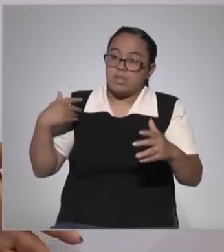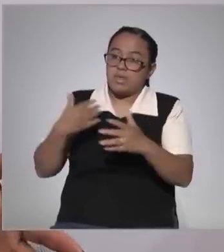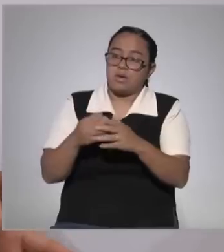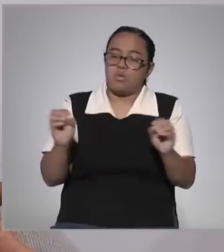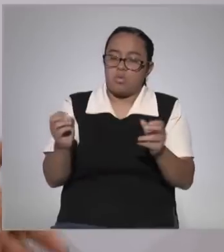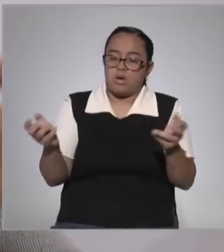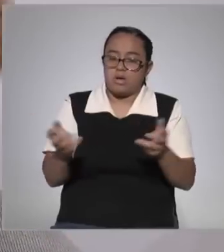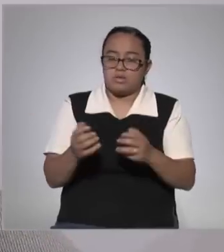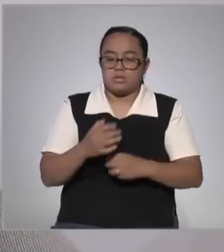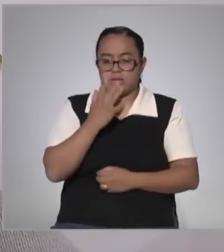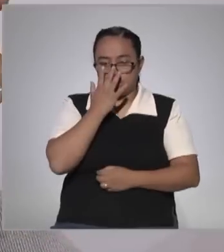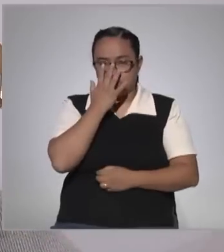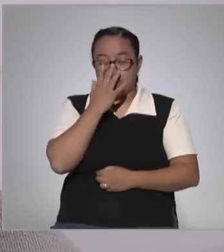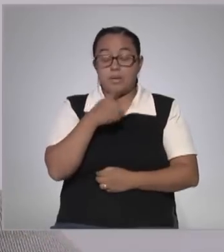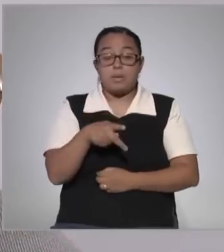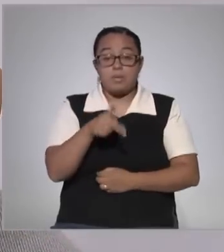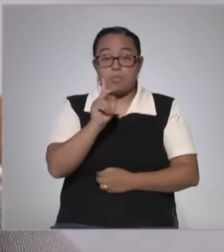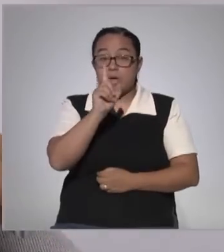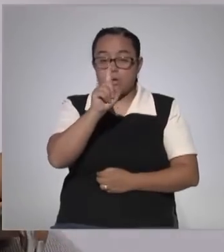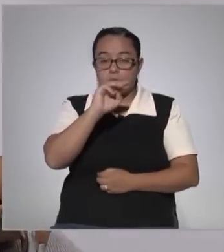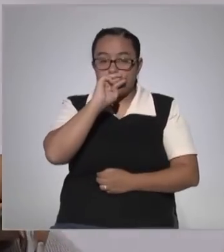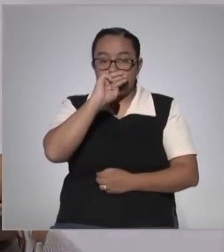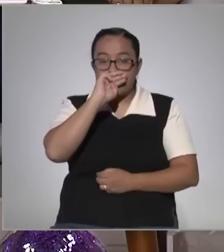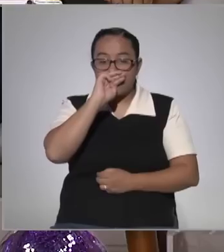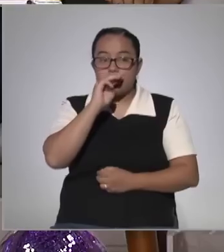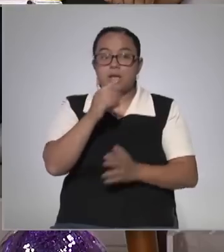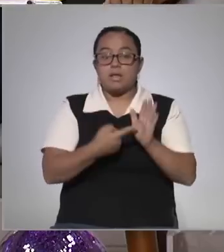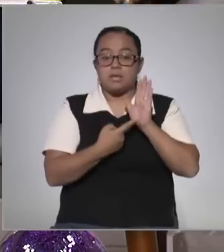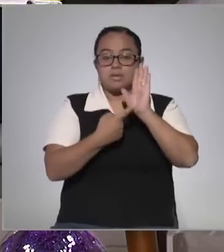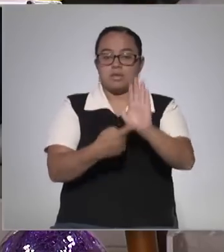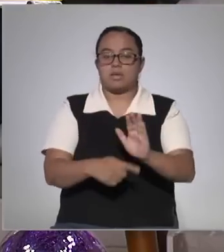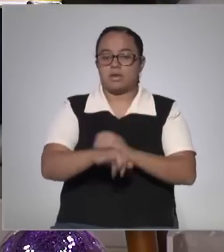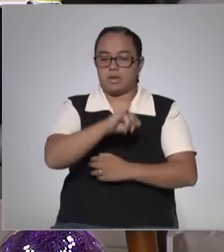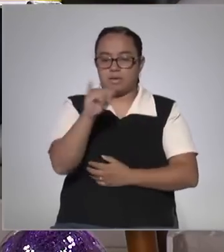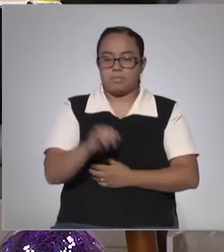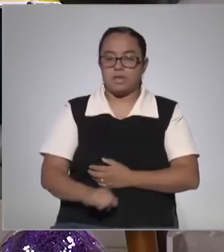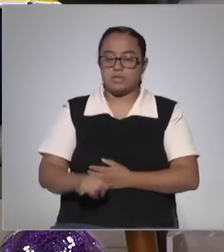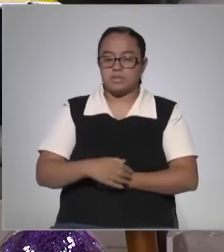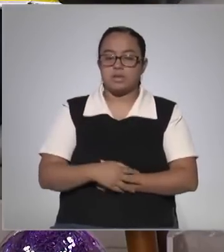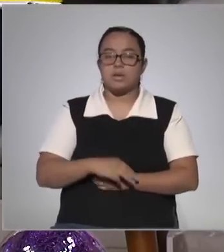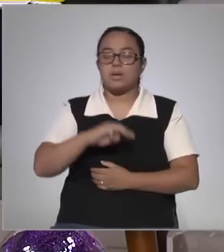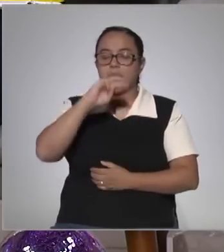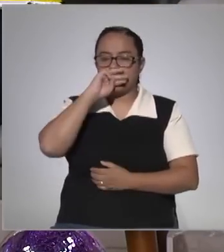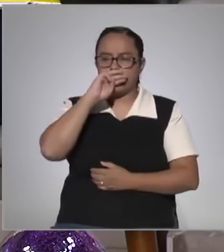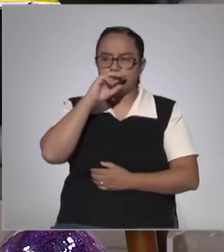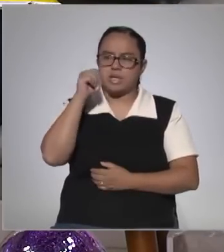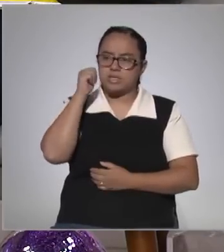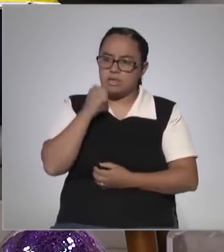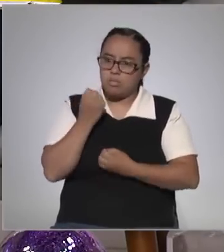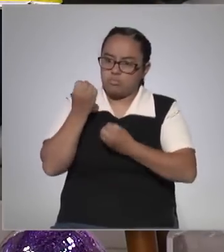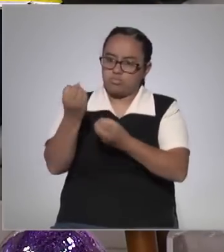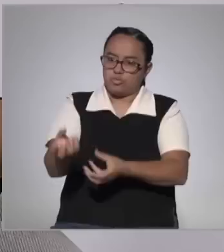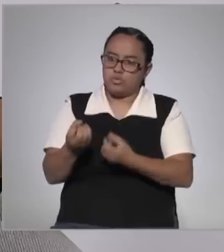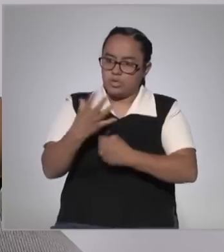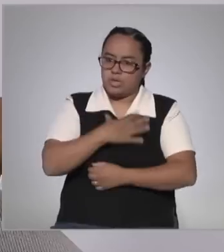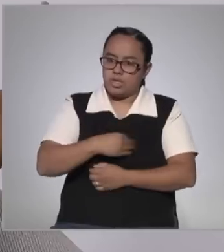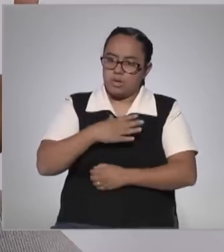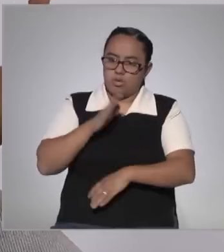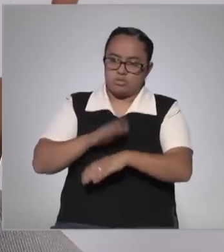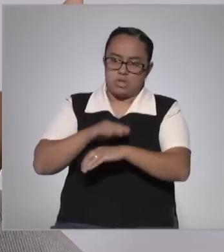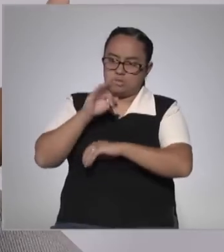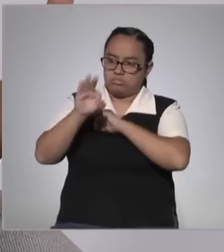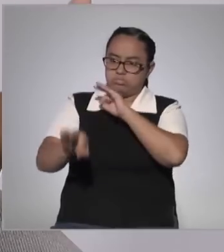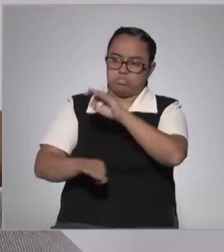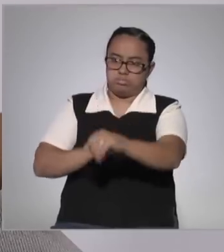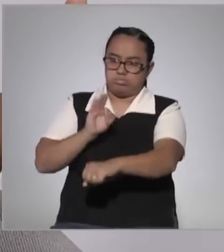las mamás, sobre todo, no lo visibilizan. Las mamás les dan, sobreprotegen a los hijos. Y